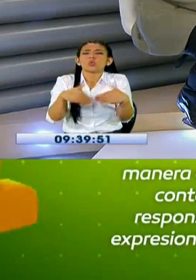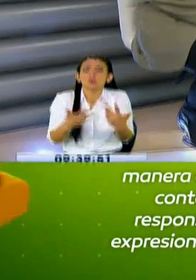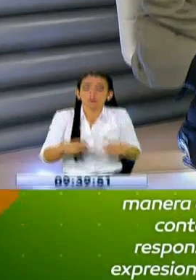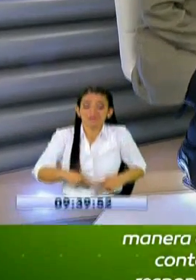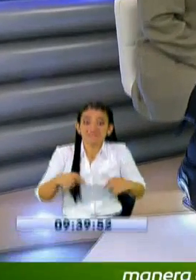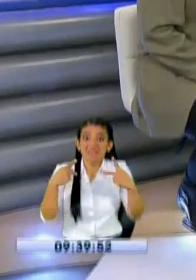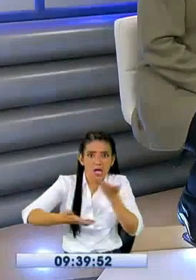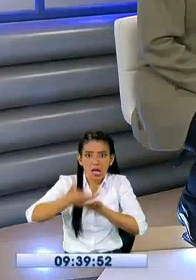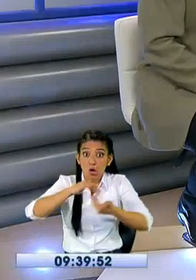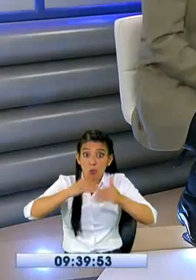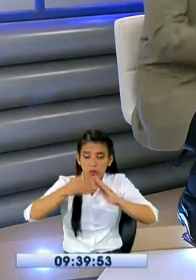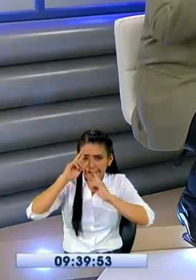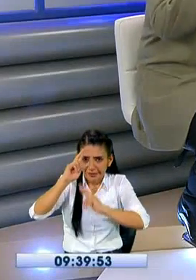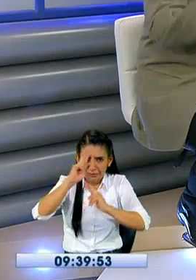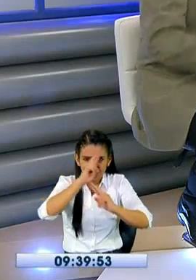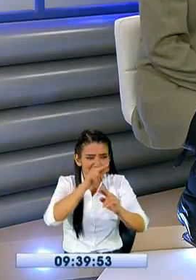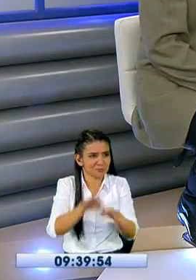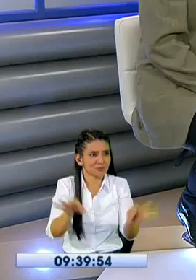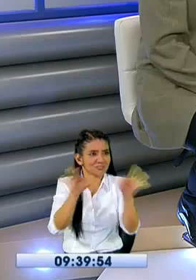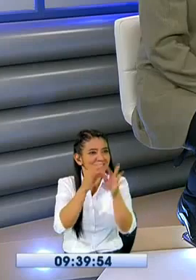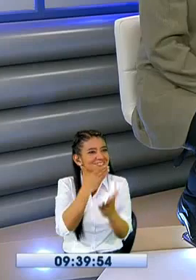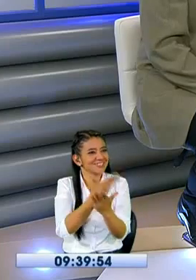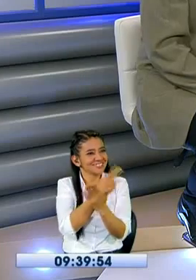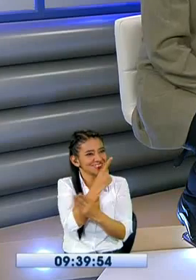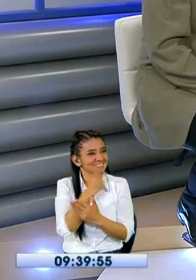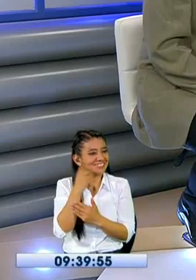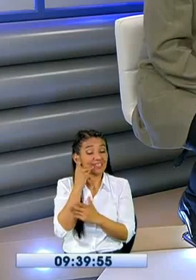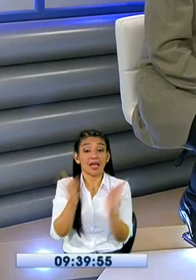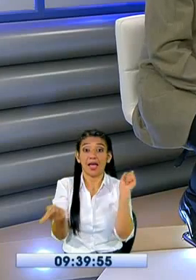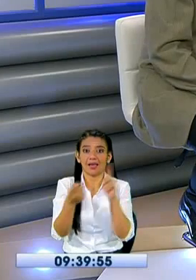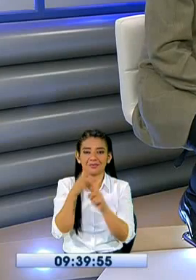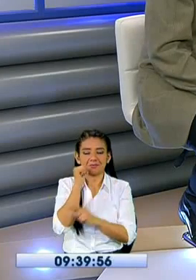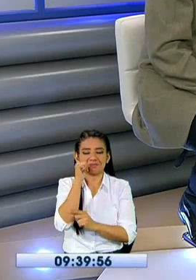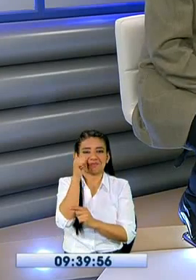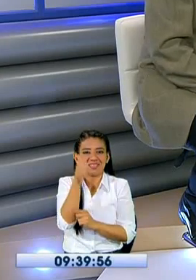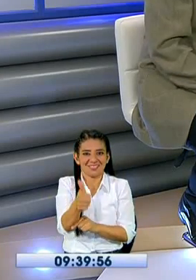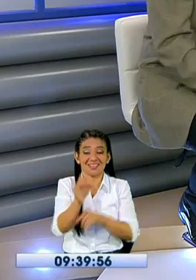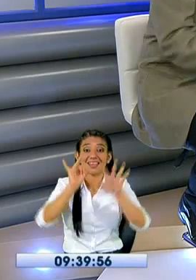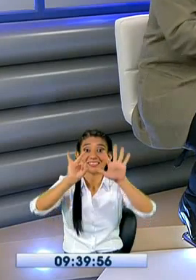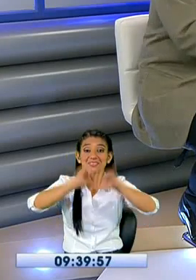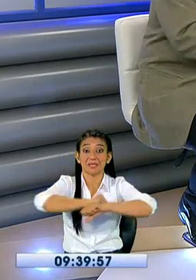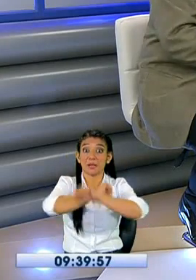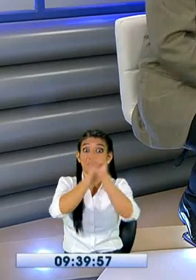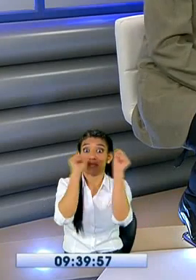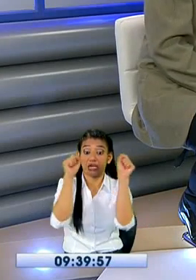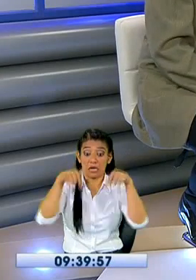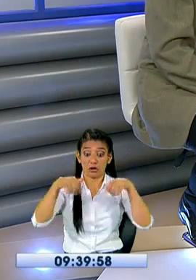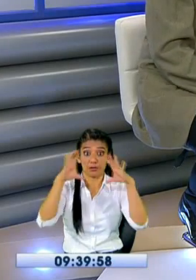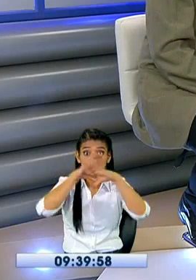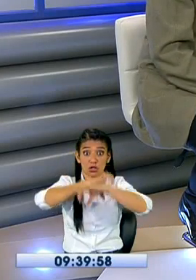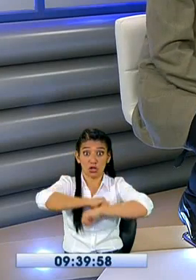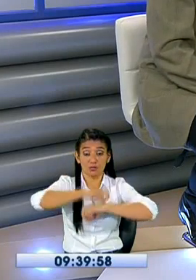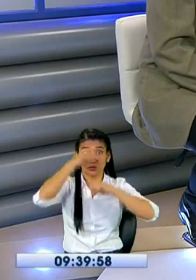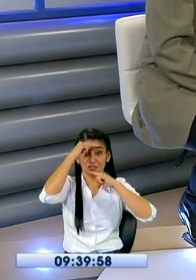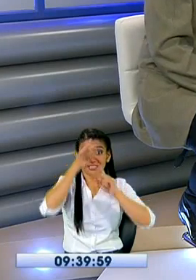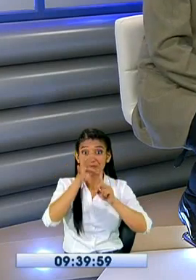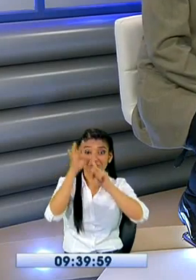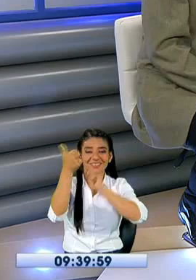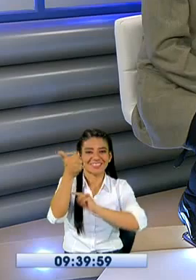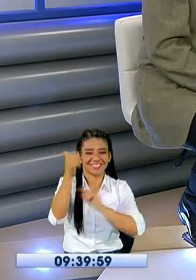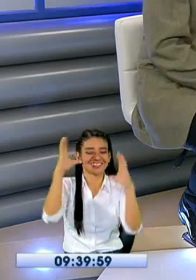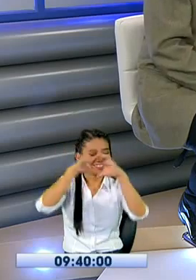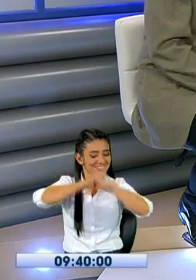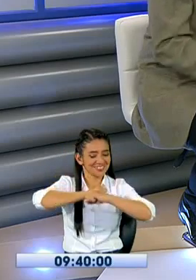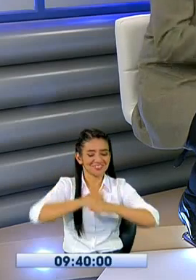en comunidad. Sí, señora. Gracias, Dianita. Mañana estaremos desde las 7 de la mañana. Esta noche a las 22 horas, la